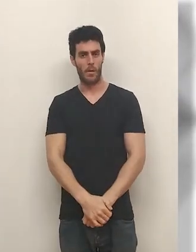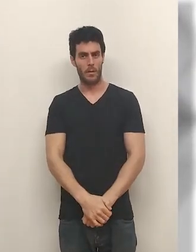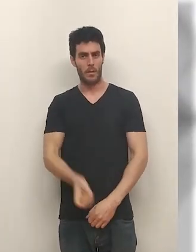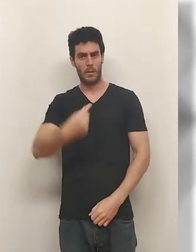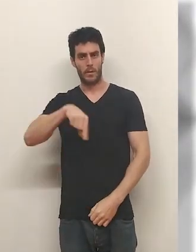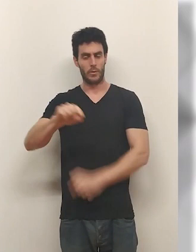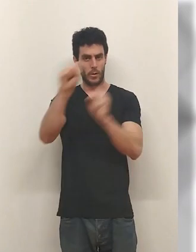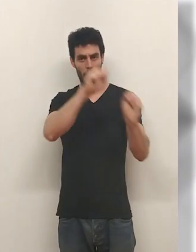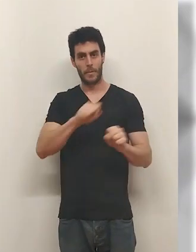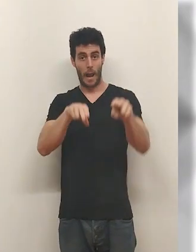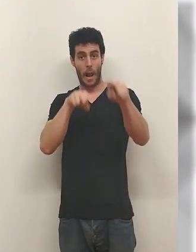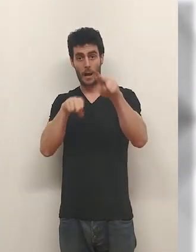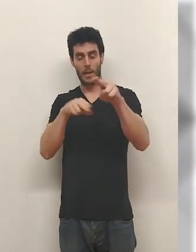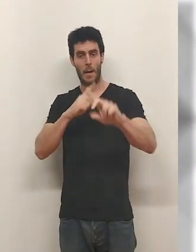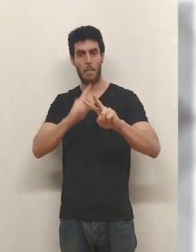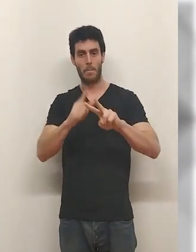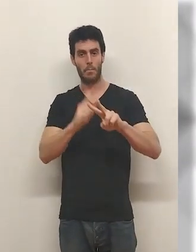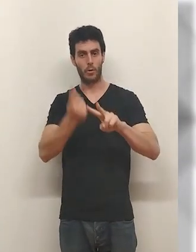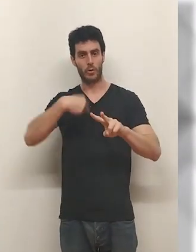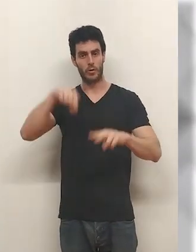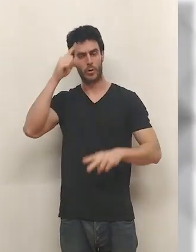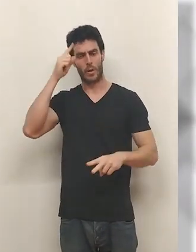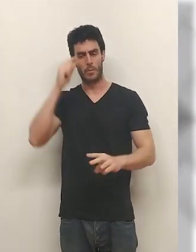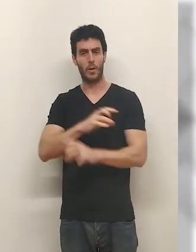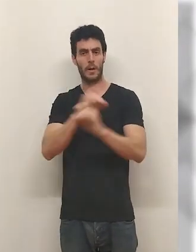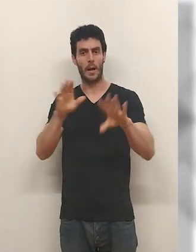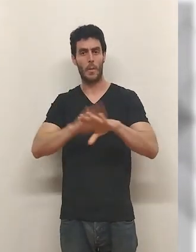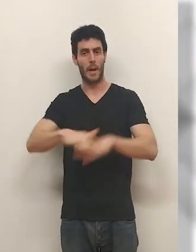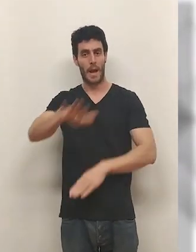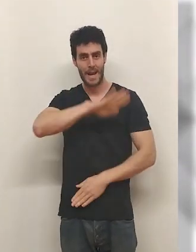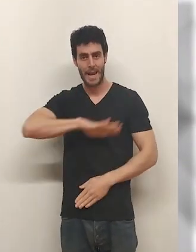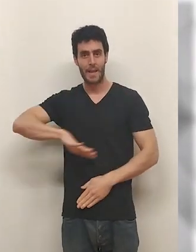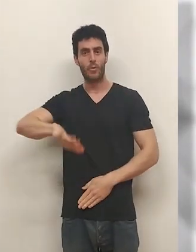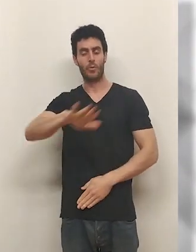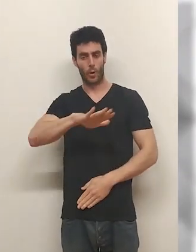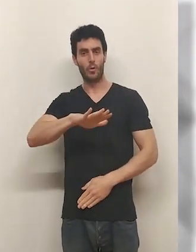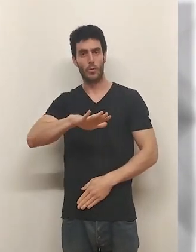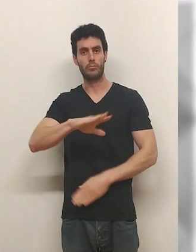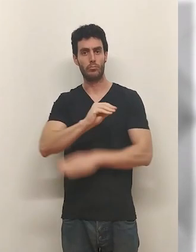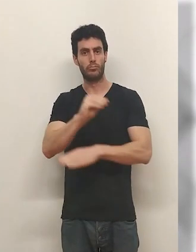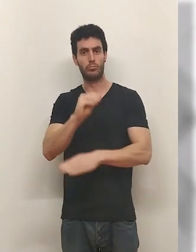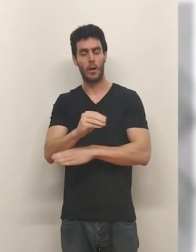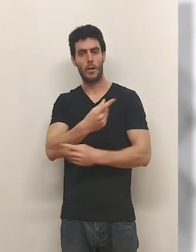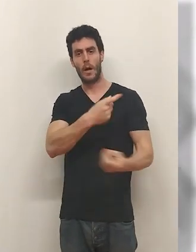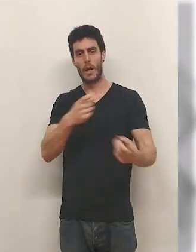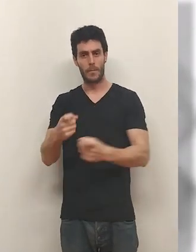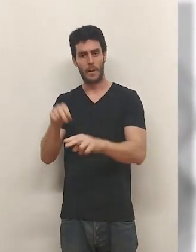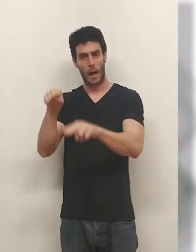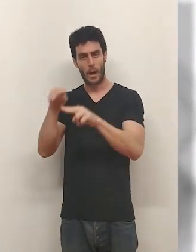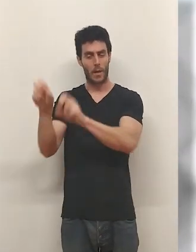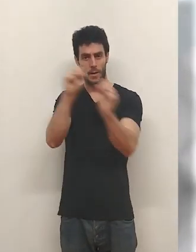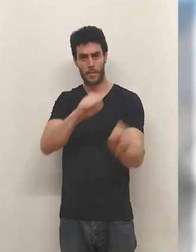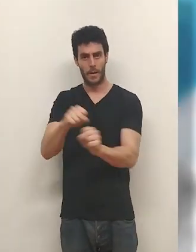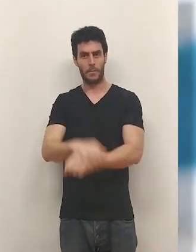Nosotros vamos a defender la caza. En Vox tenemos muy claro que para conservar el entorno, nuestra casa común, hay que empezar por cuidar a los que mejor la